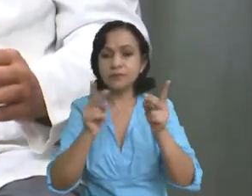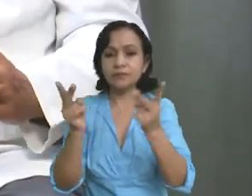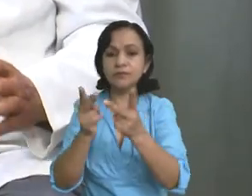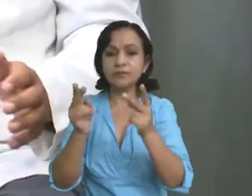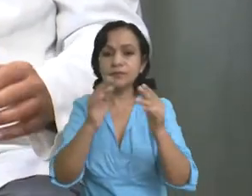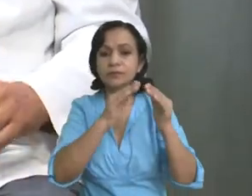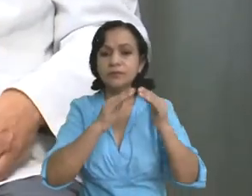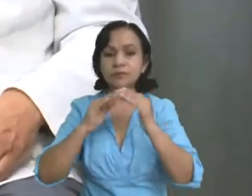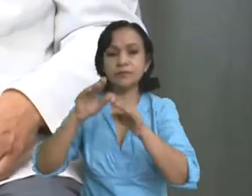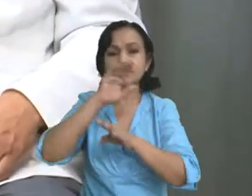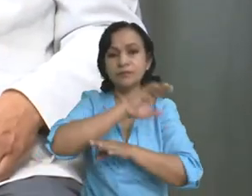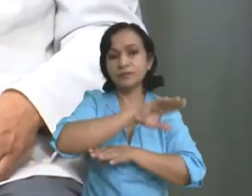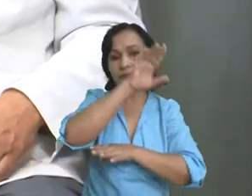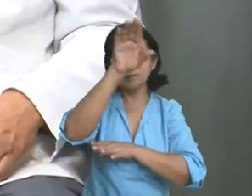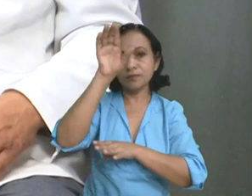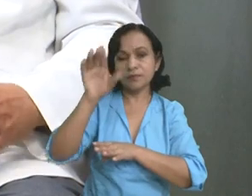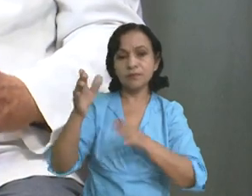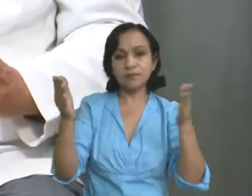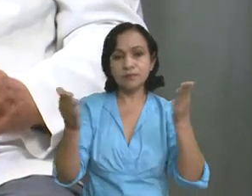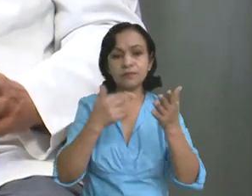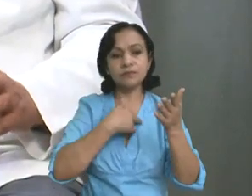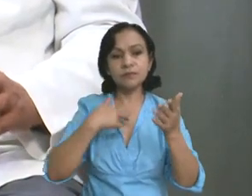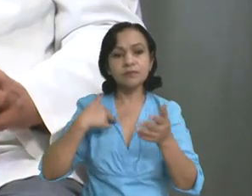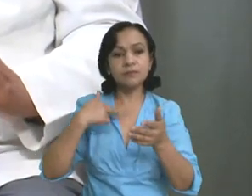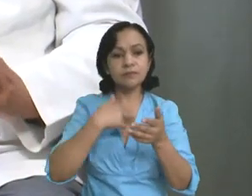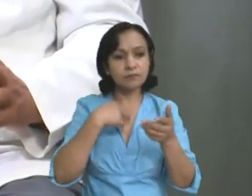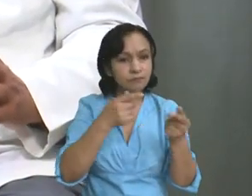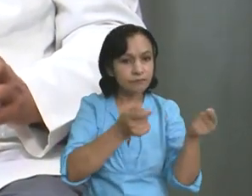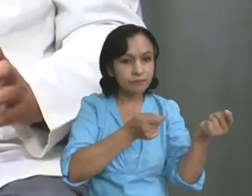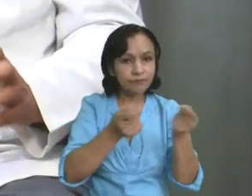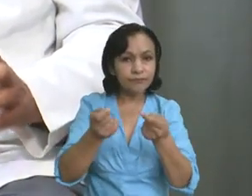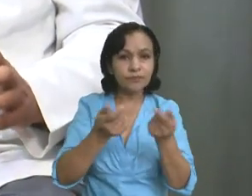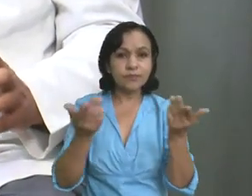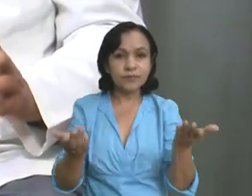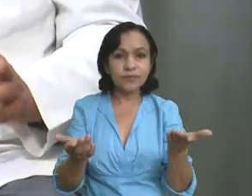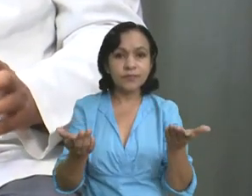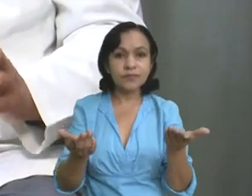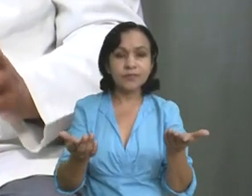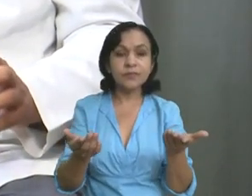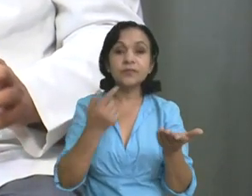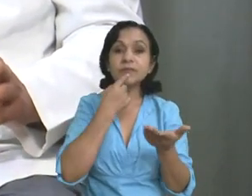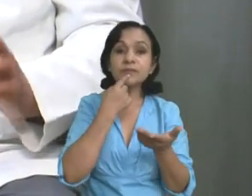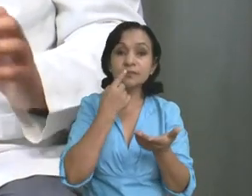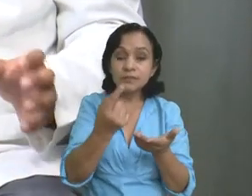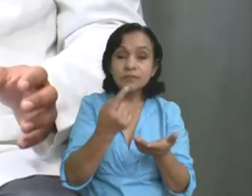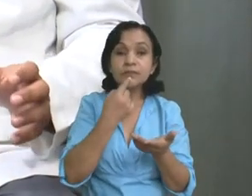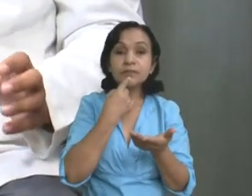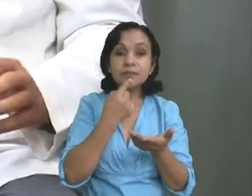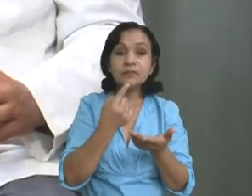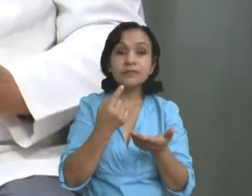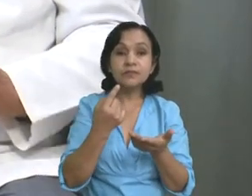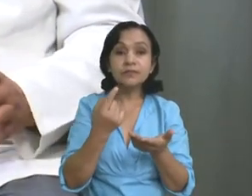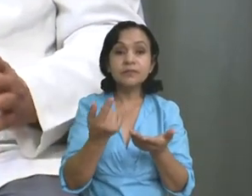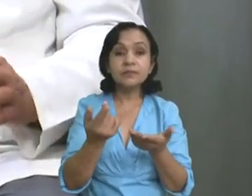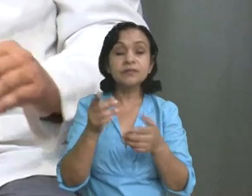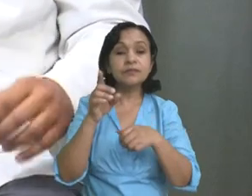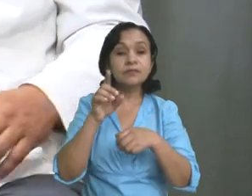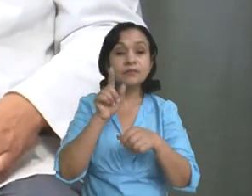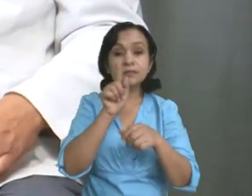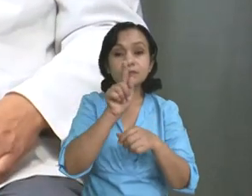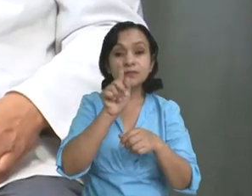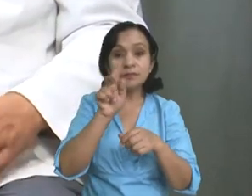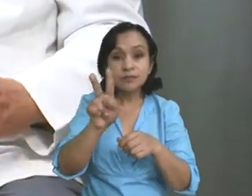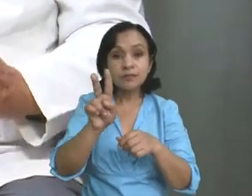actuar ante cada situación. Y sobre todo, que sí se ha estado insistiendo constantemente en los medios, sobre